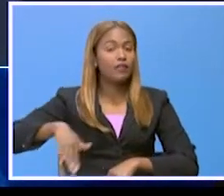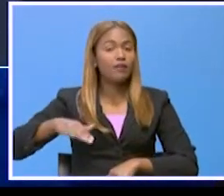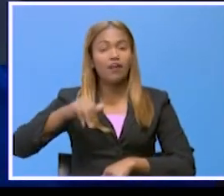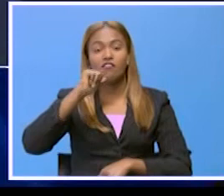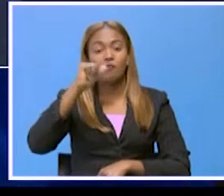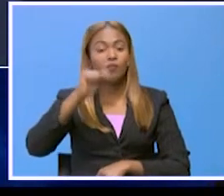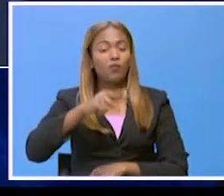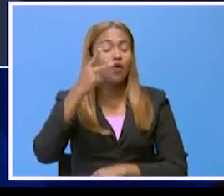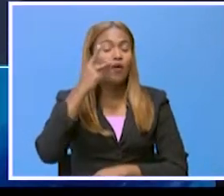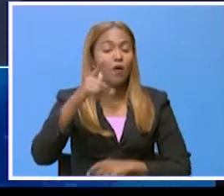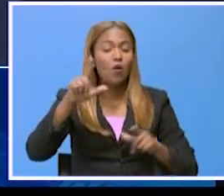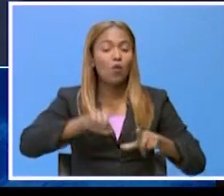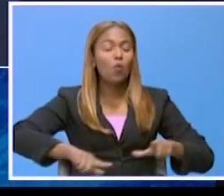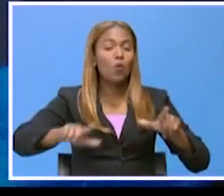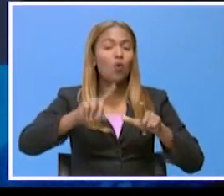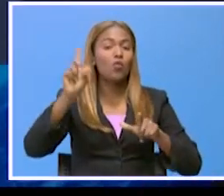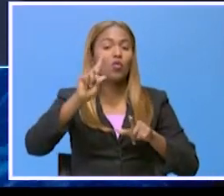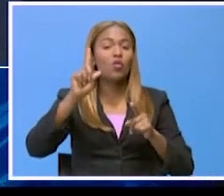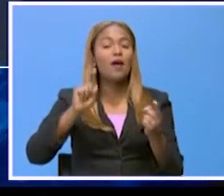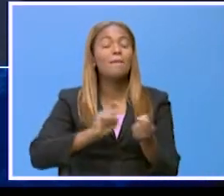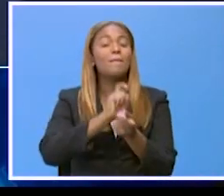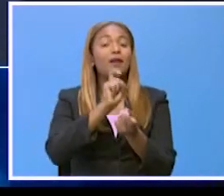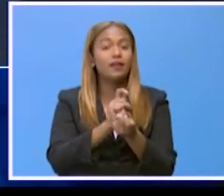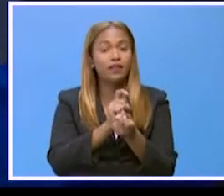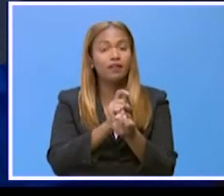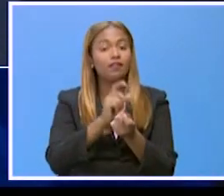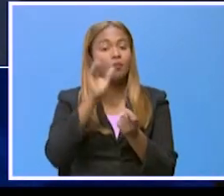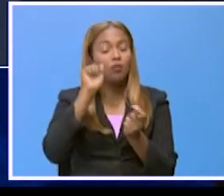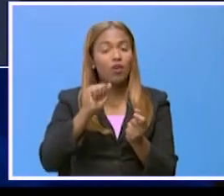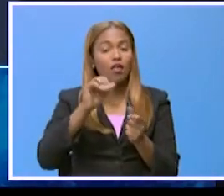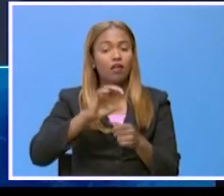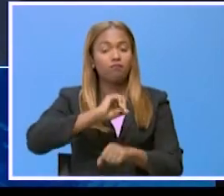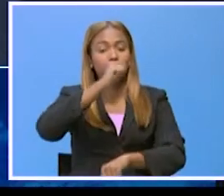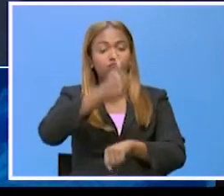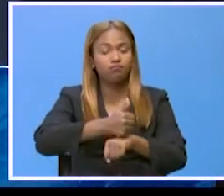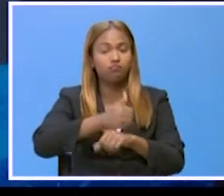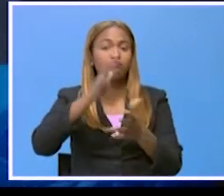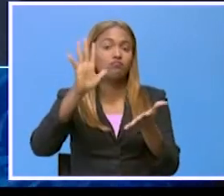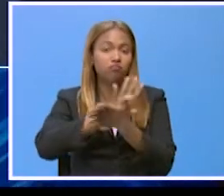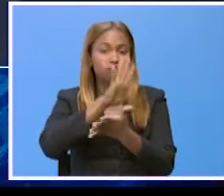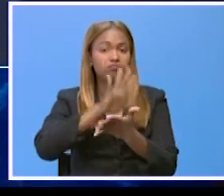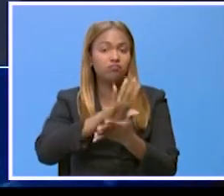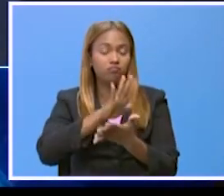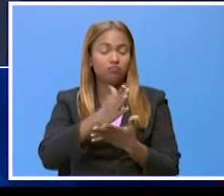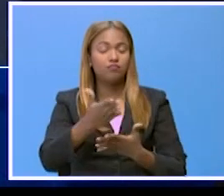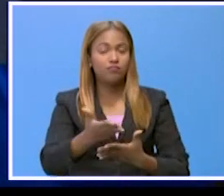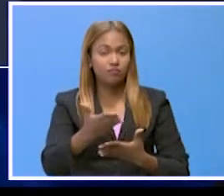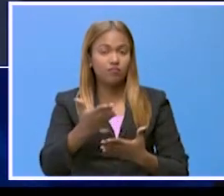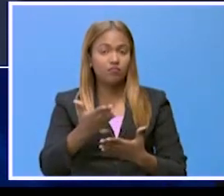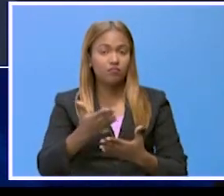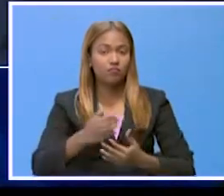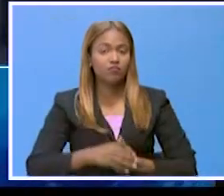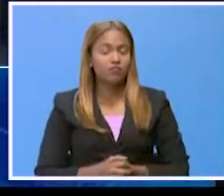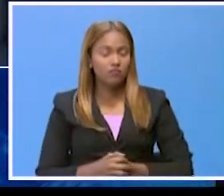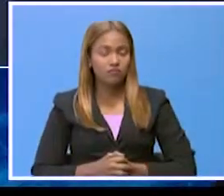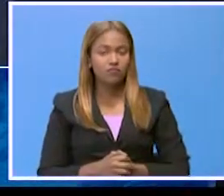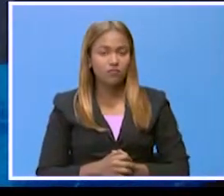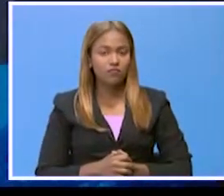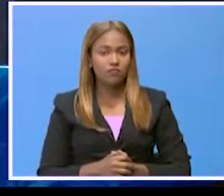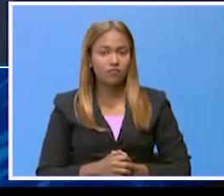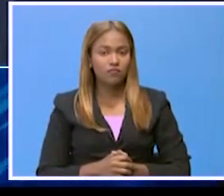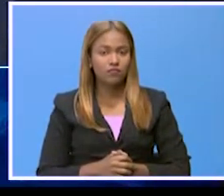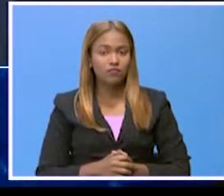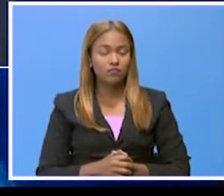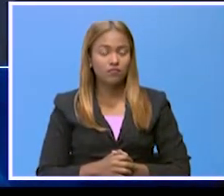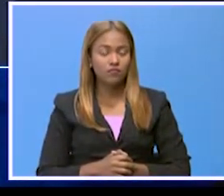un lugar específico donde luchar el plantel escolar más este año y